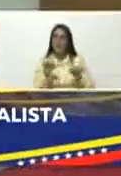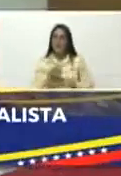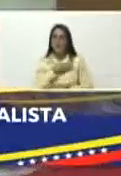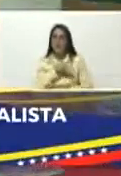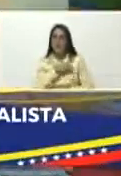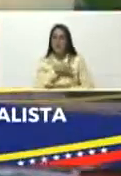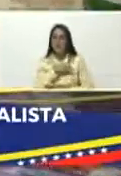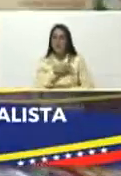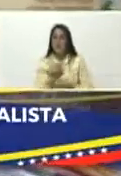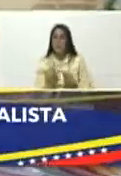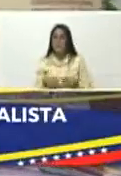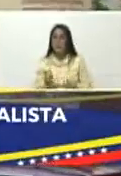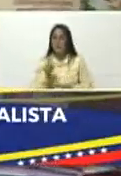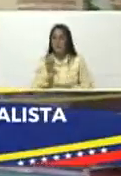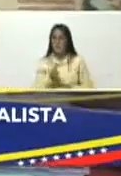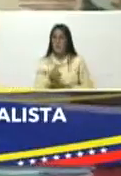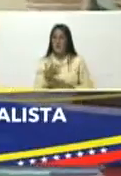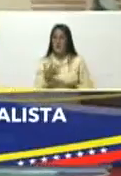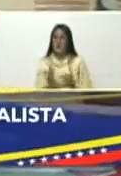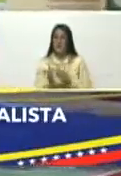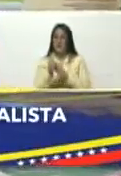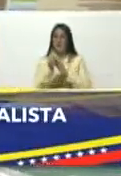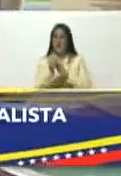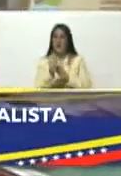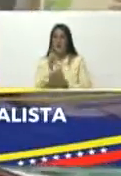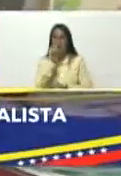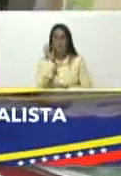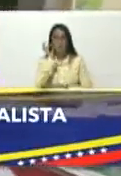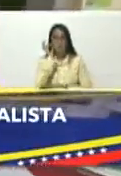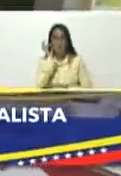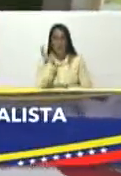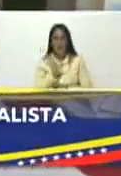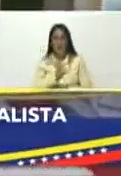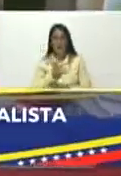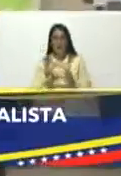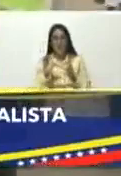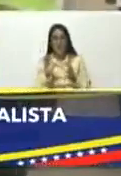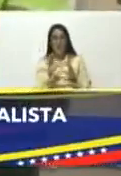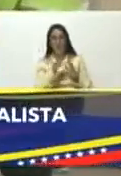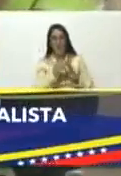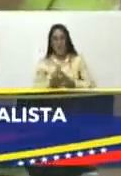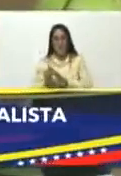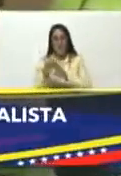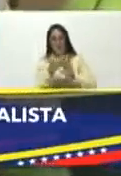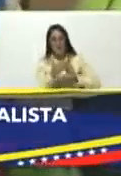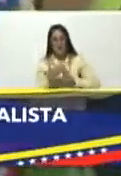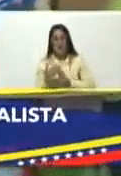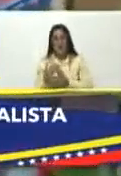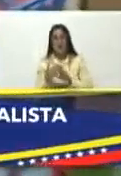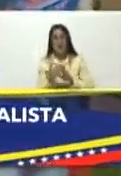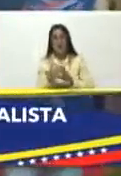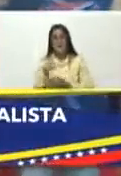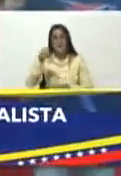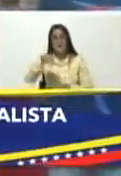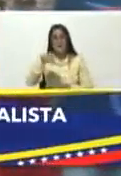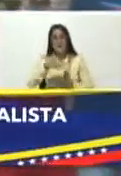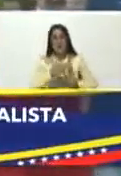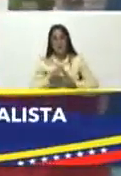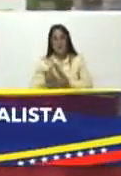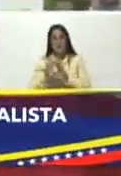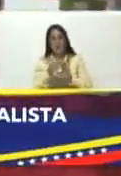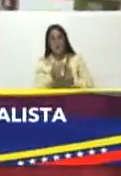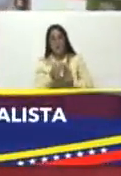Misiones, pero sobre todo con nuestros líderes, lideresas de la comunidad, y esta comuna, presidente,